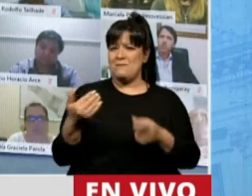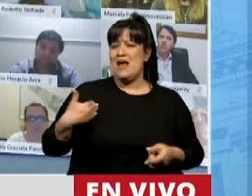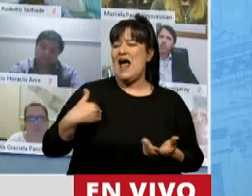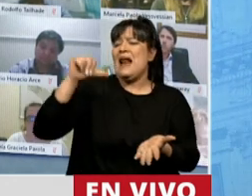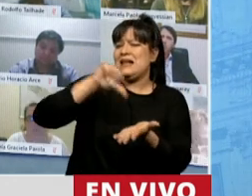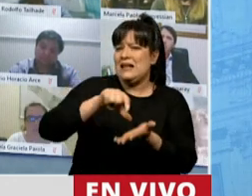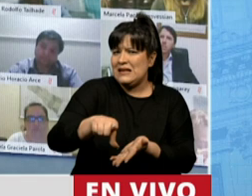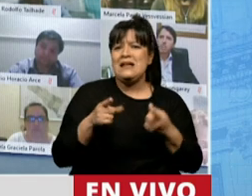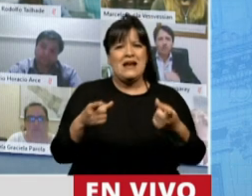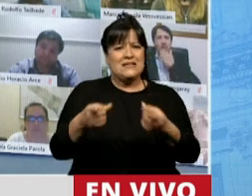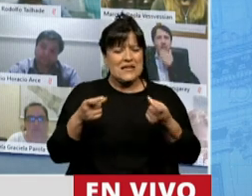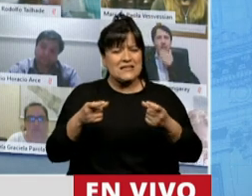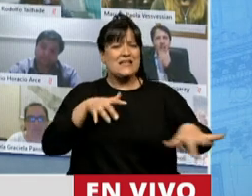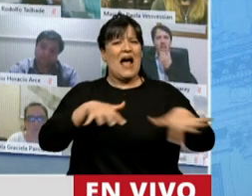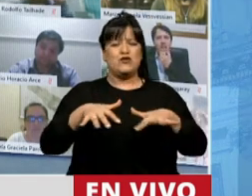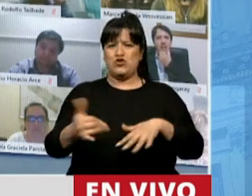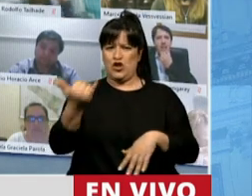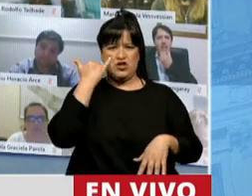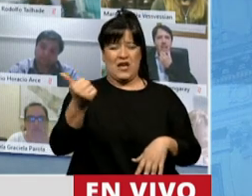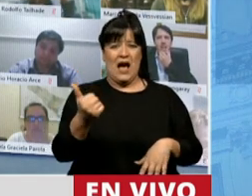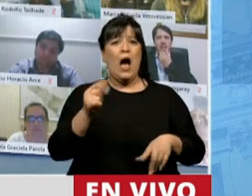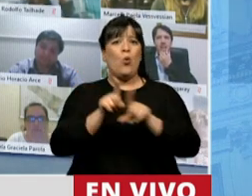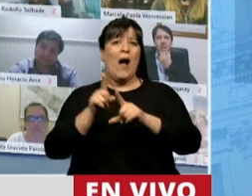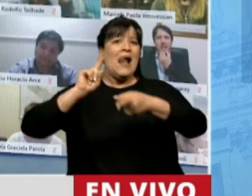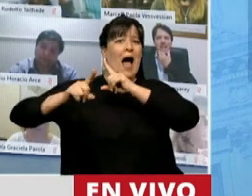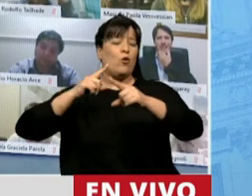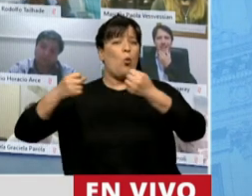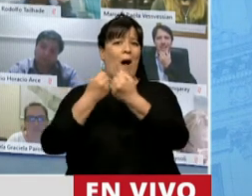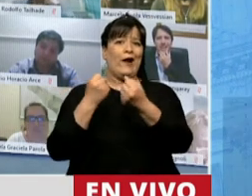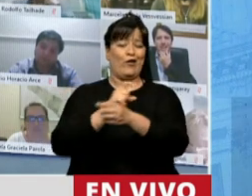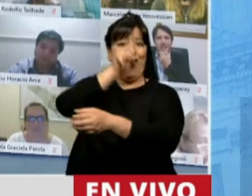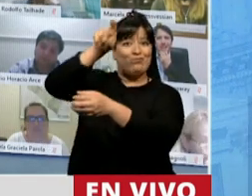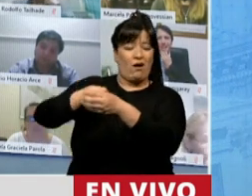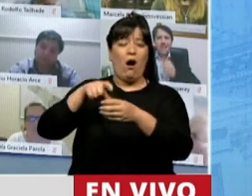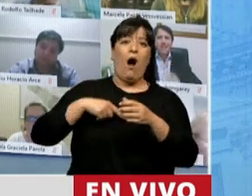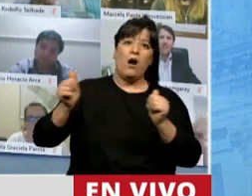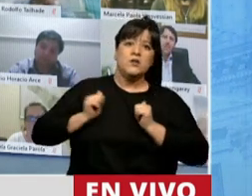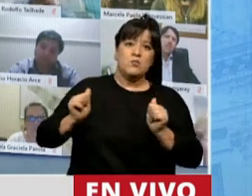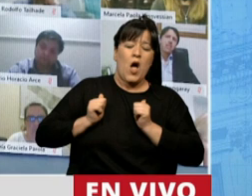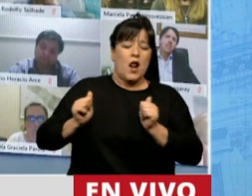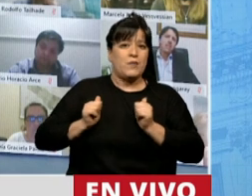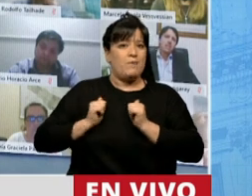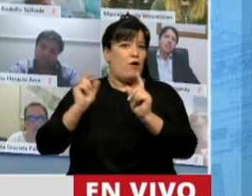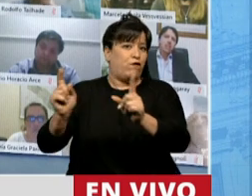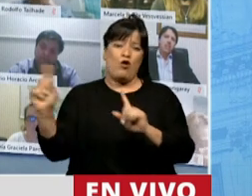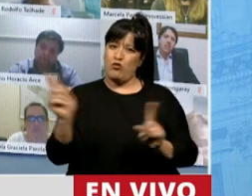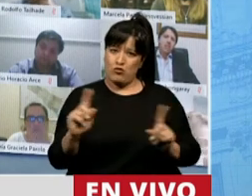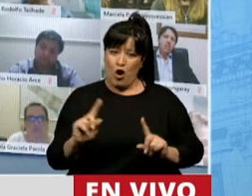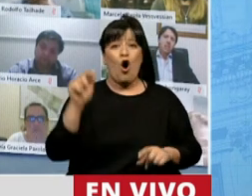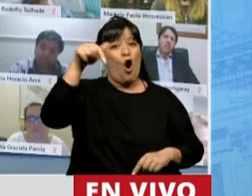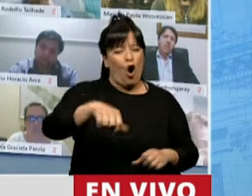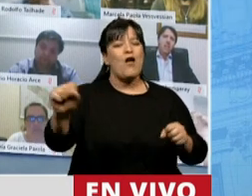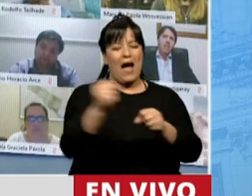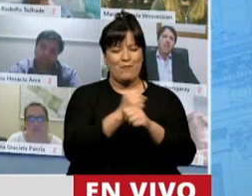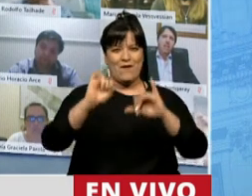necesita nuestra acción ya escazú no podía esperar esperó Lamentablemente más años de lo que hubiésemos querido hoy lo estamos